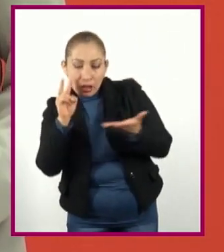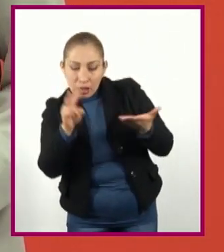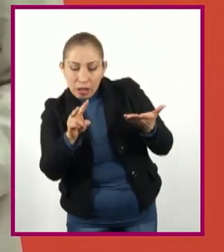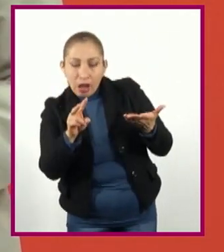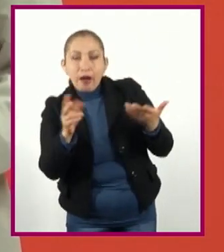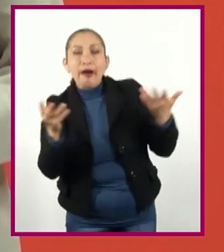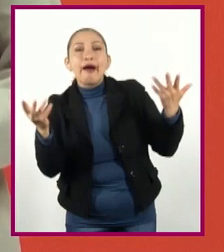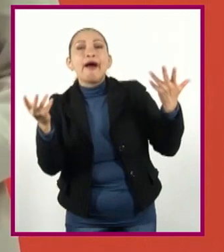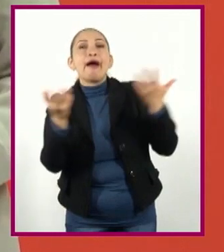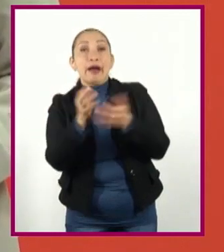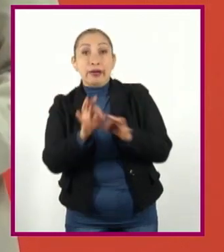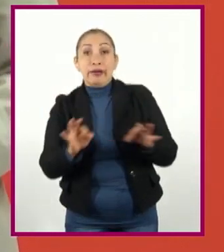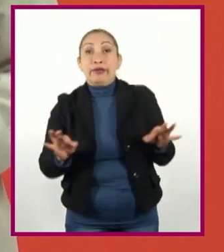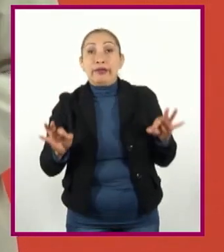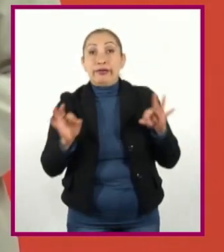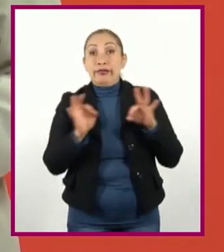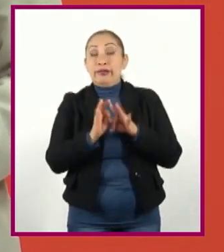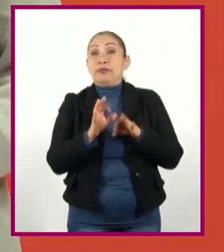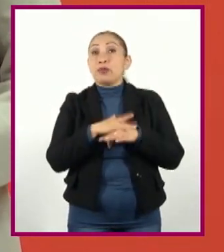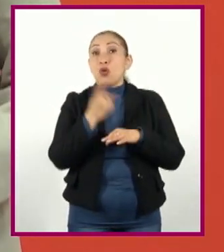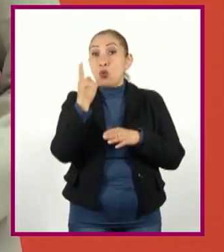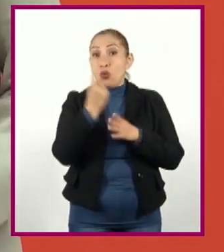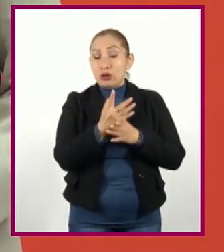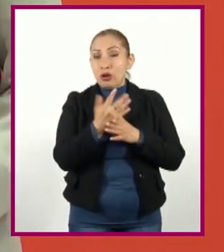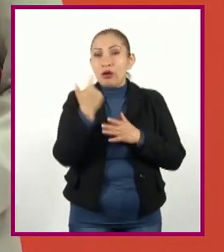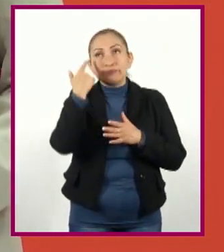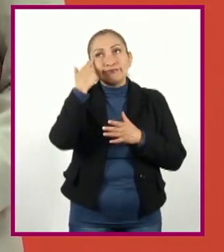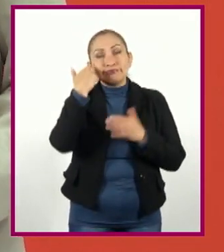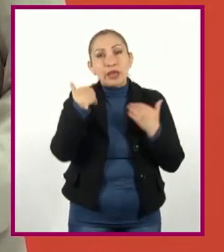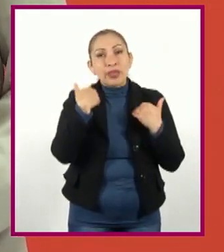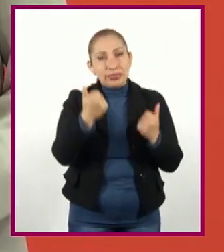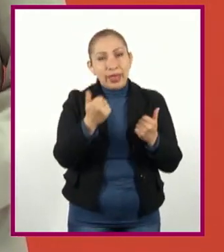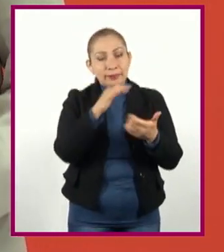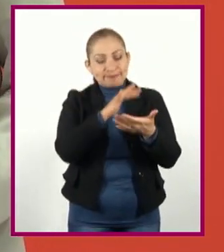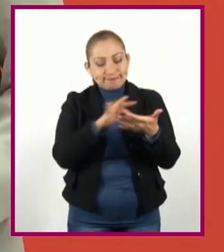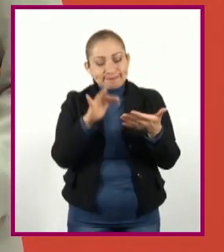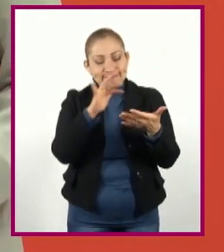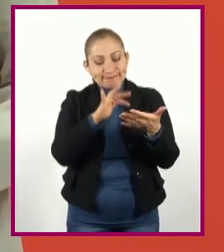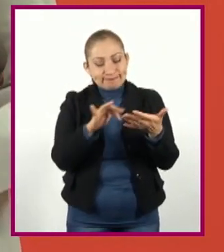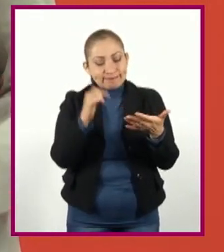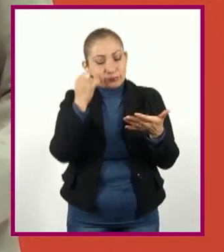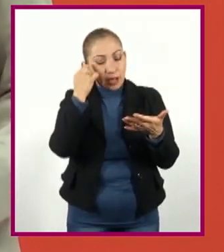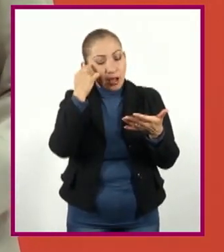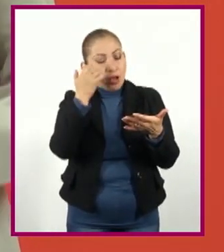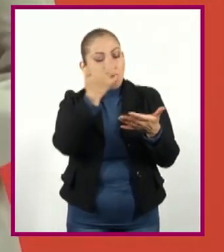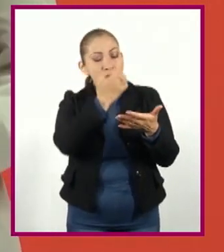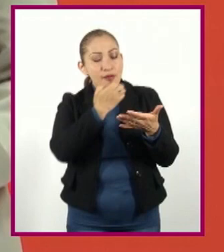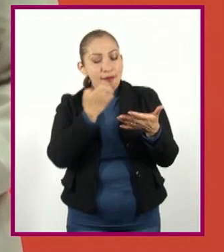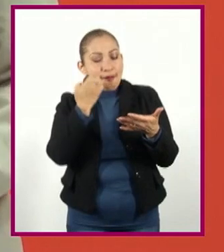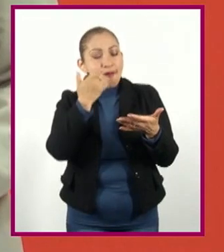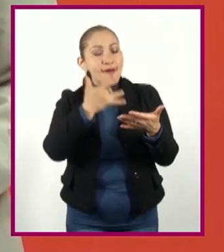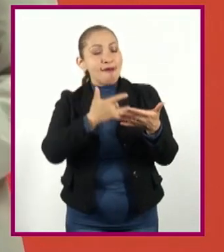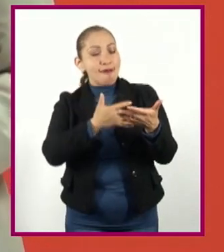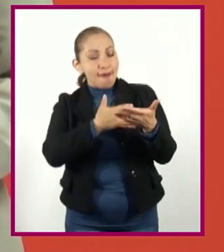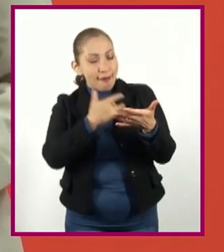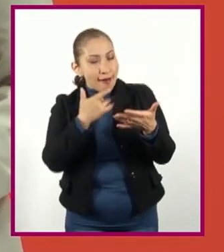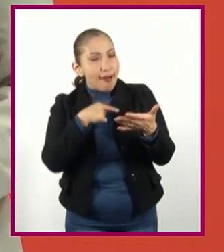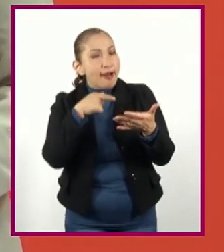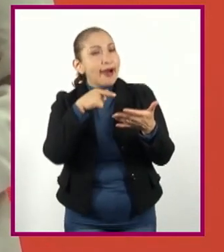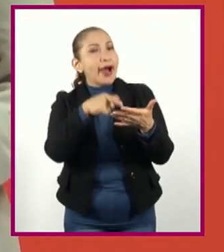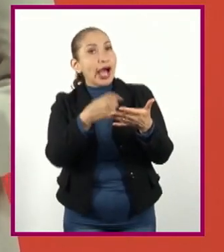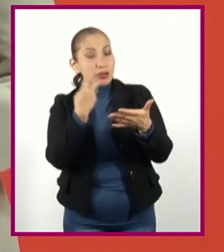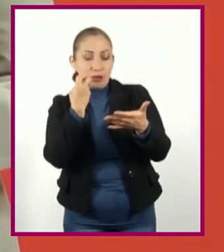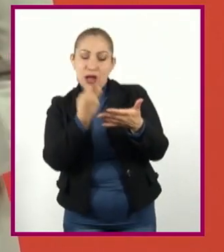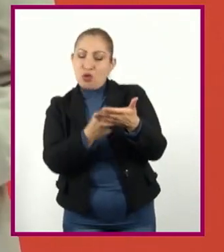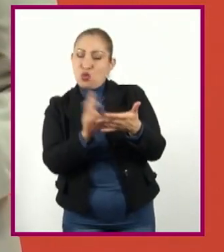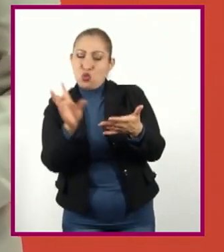muy importante, pues no solo se obtiene una comprensión lectora, sino que se infiere, interpreta e incluso se